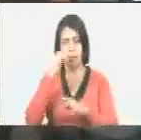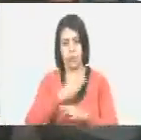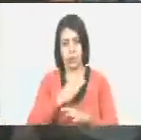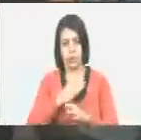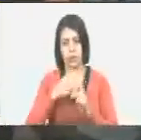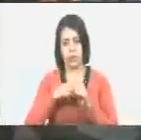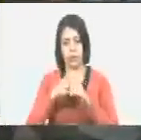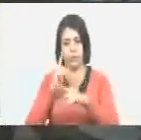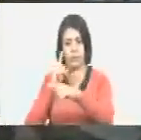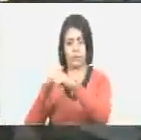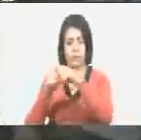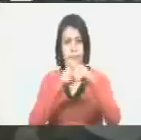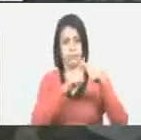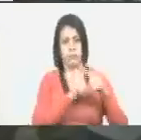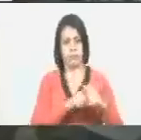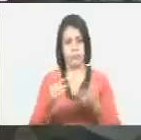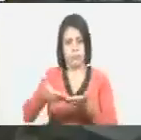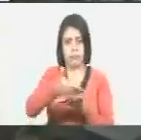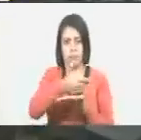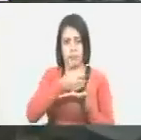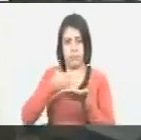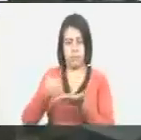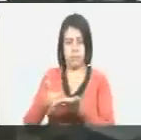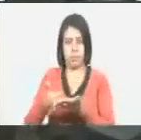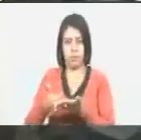aseguramiento, incautación o decomiso.